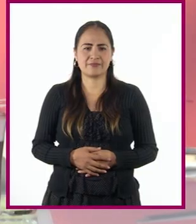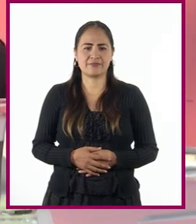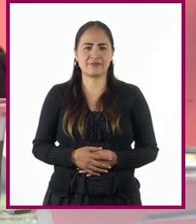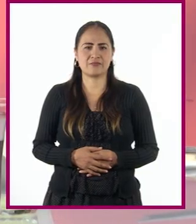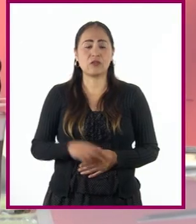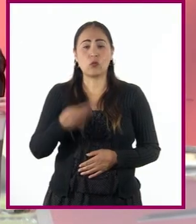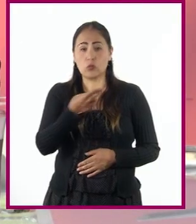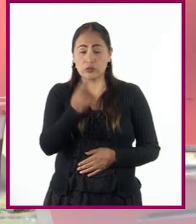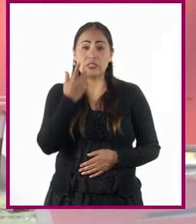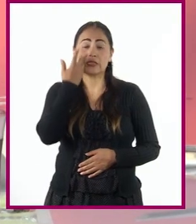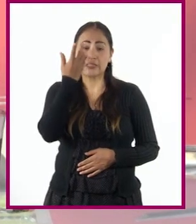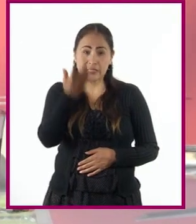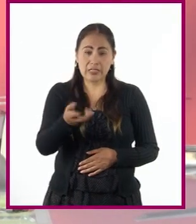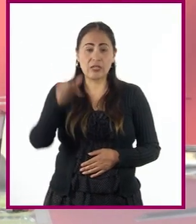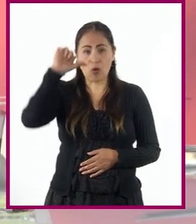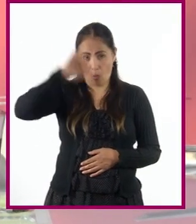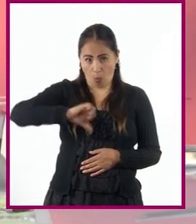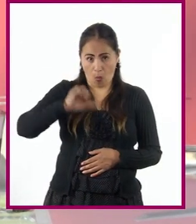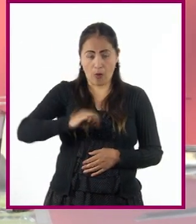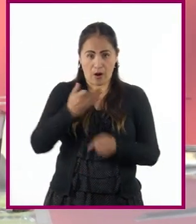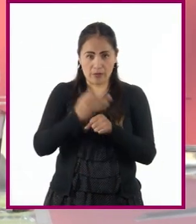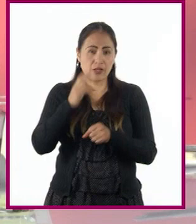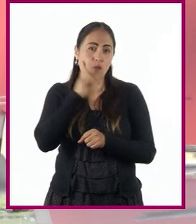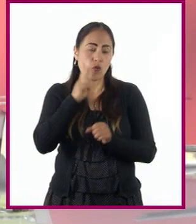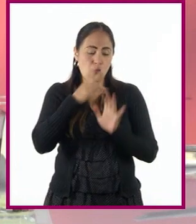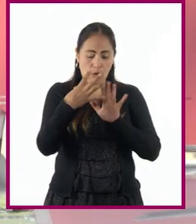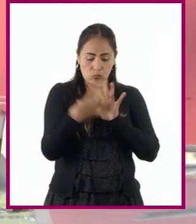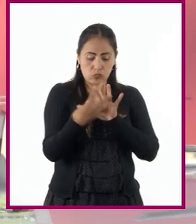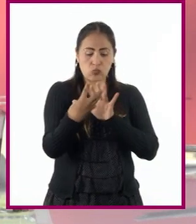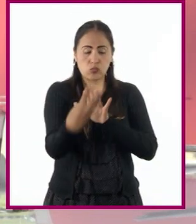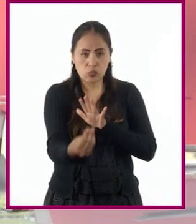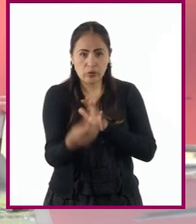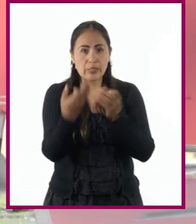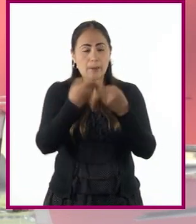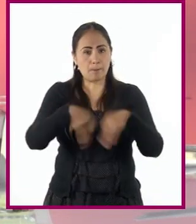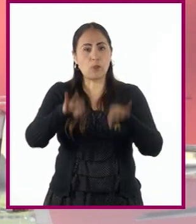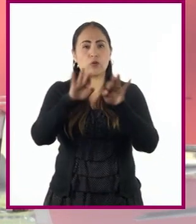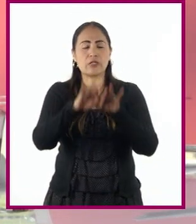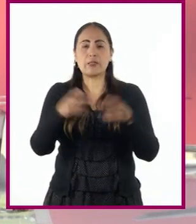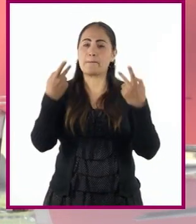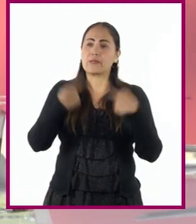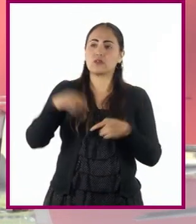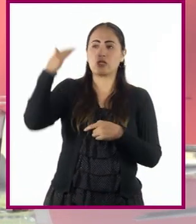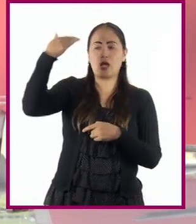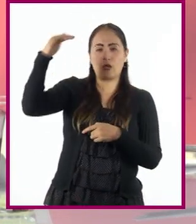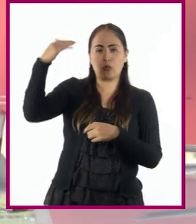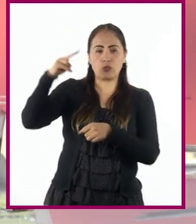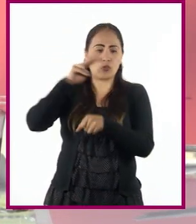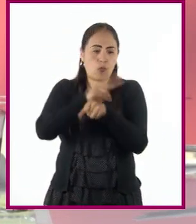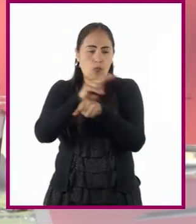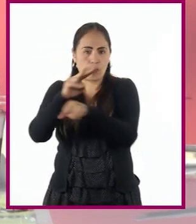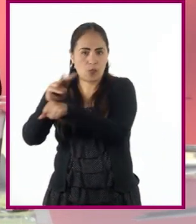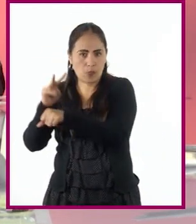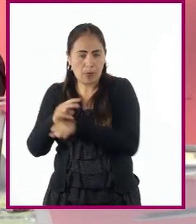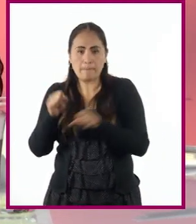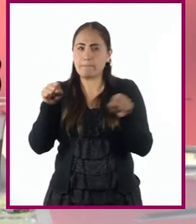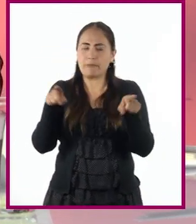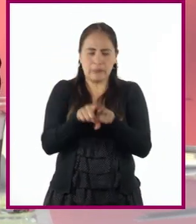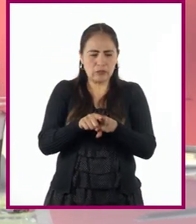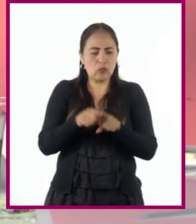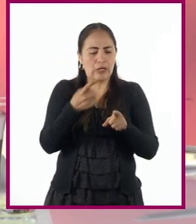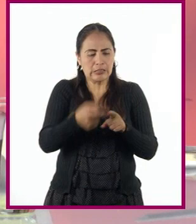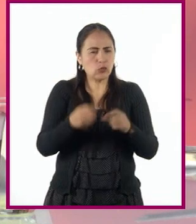Si quieren replicar esta actividad experimental, es importante que la realicen bajo la supervisión de un adulto y con las medidas de